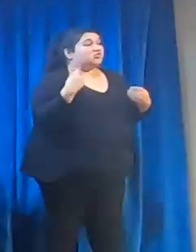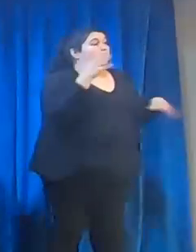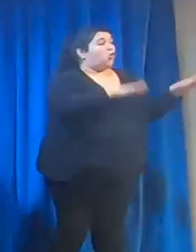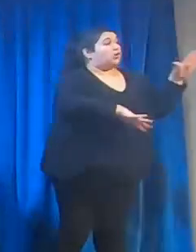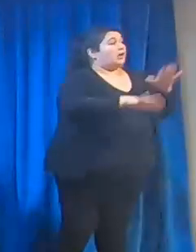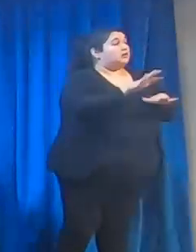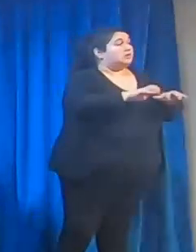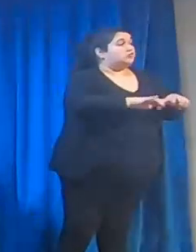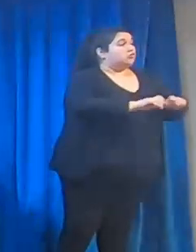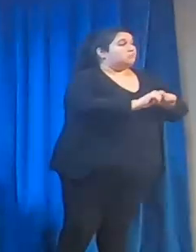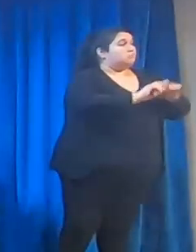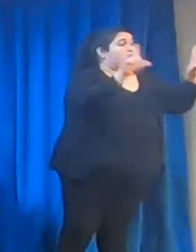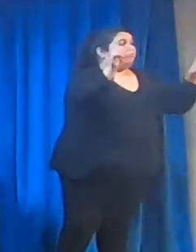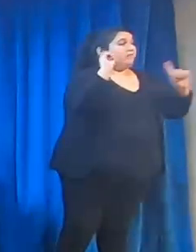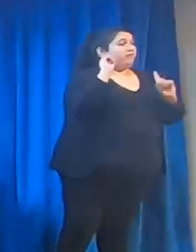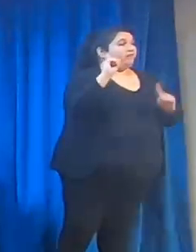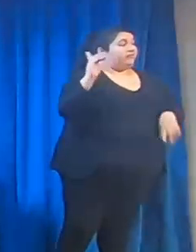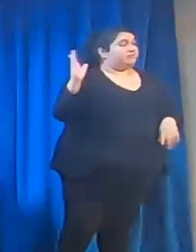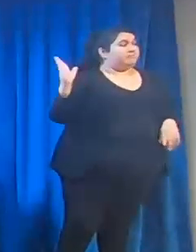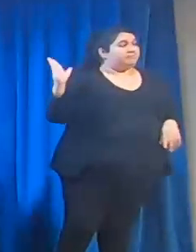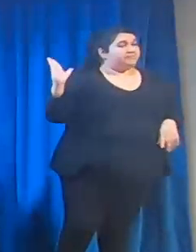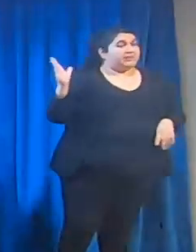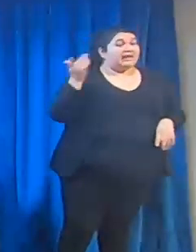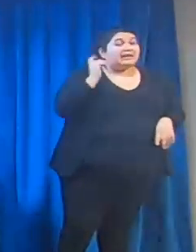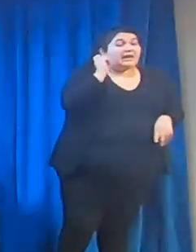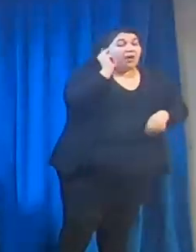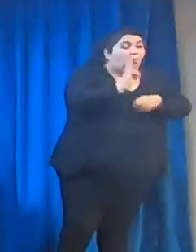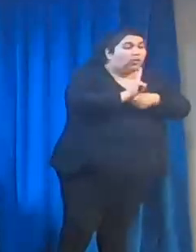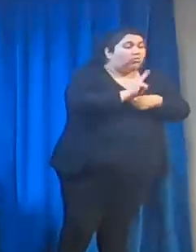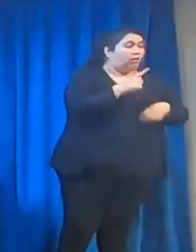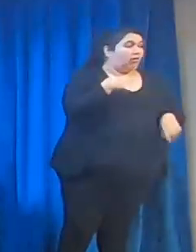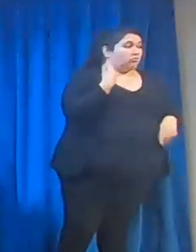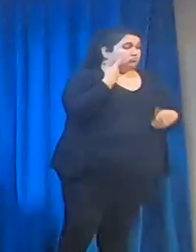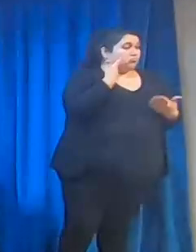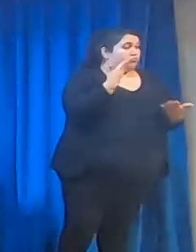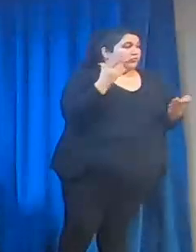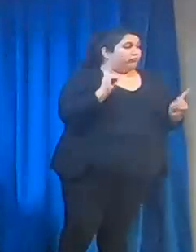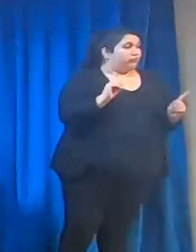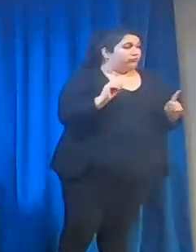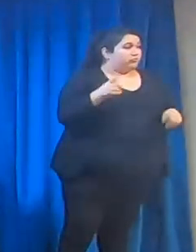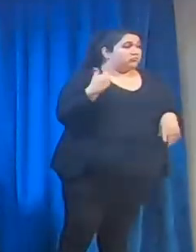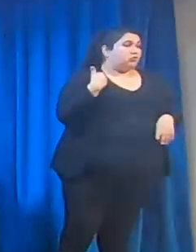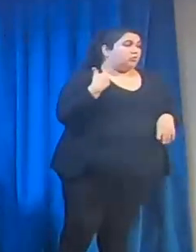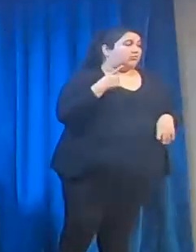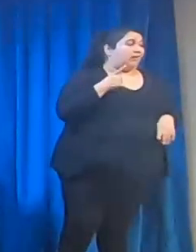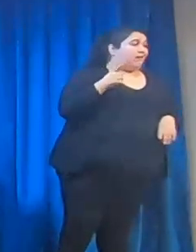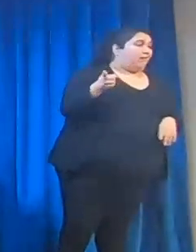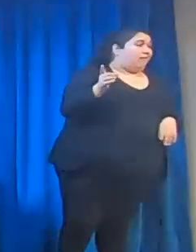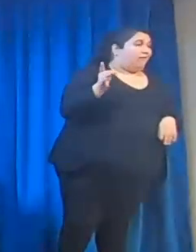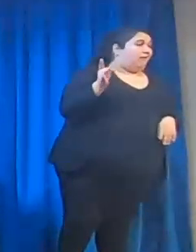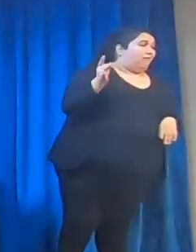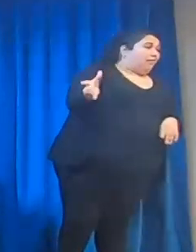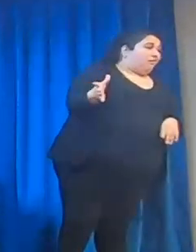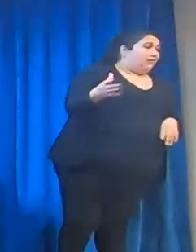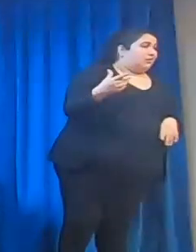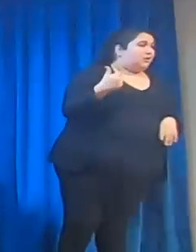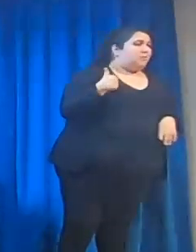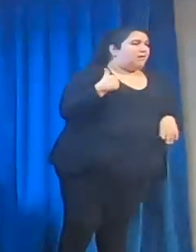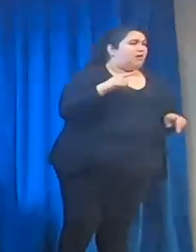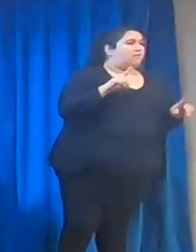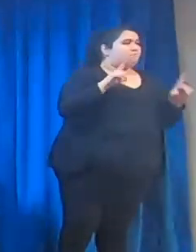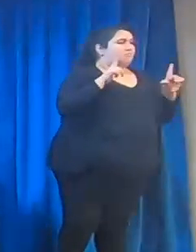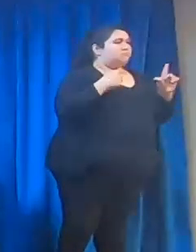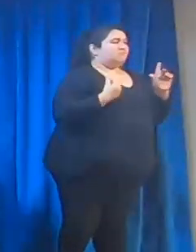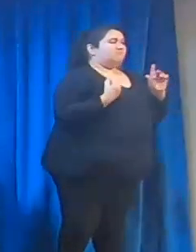dejan hacer, ¿sí? Quien nos tiene que cuidar, no nos cuida. Me deja a mí humillar a un compañero para encontrar yo un lugar de